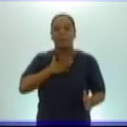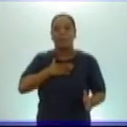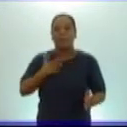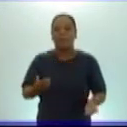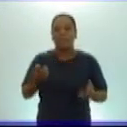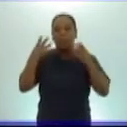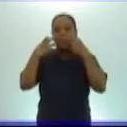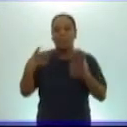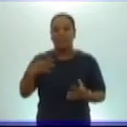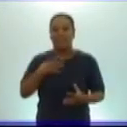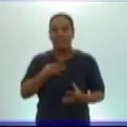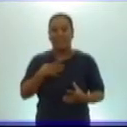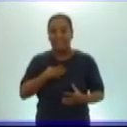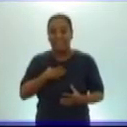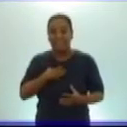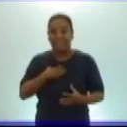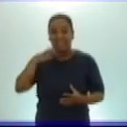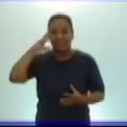planteando.